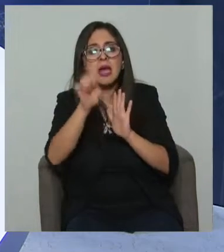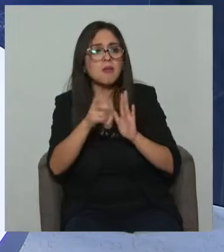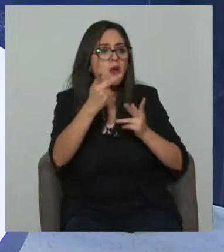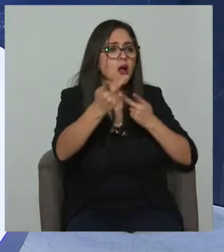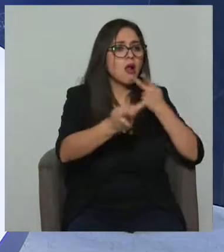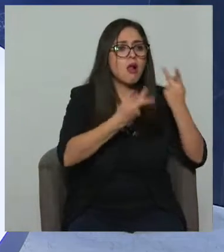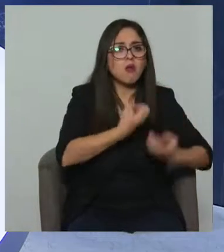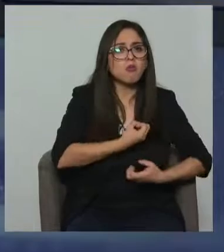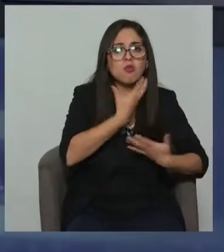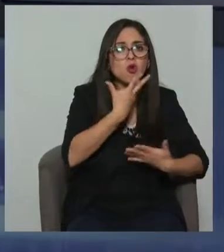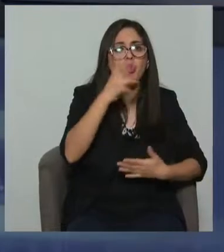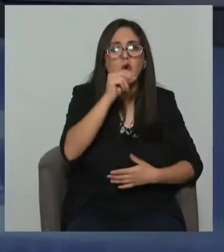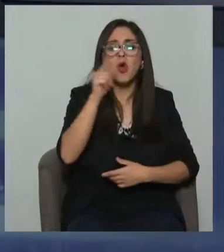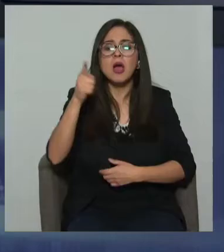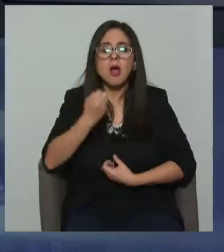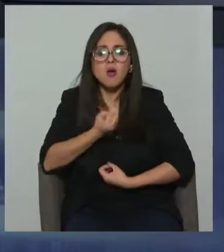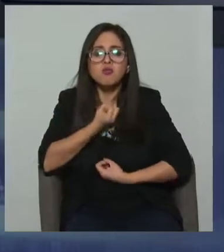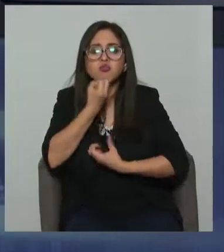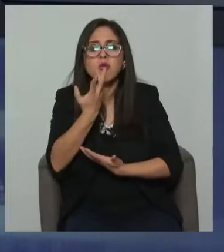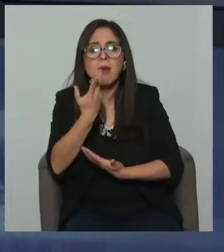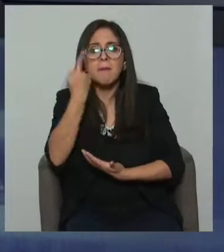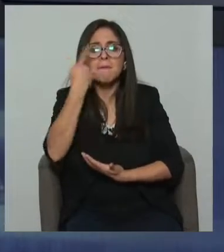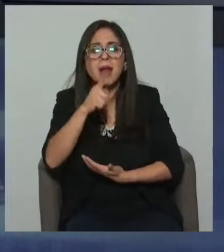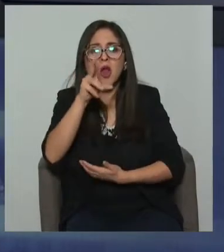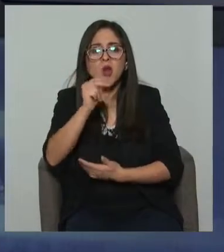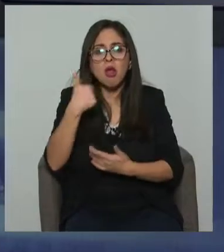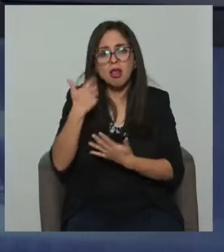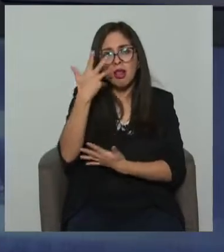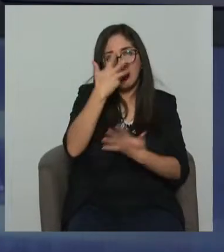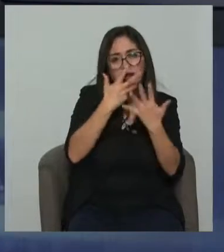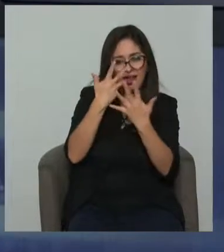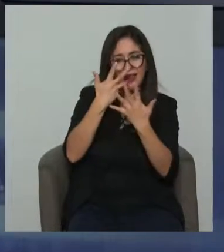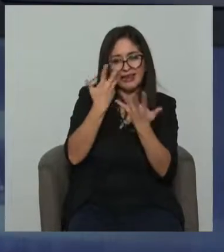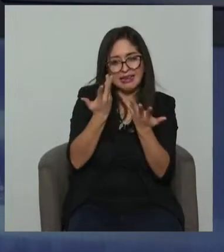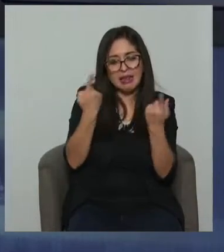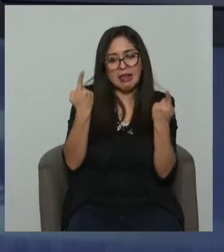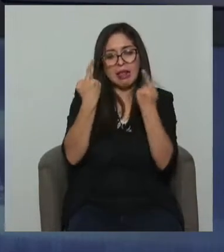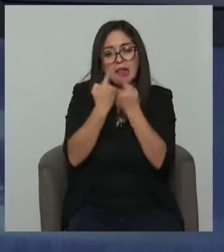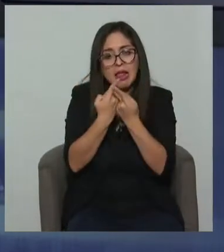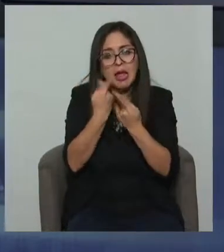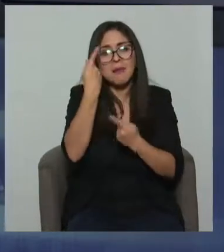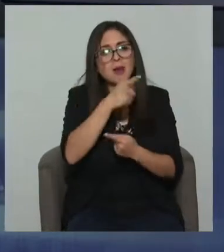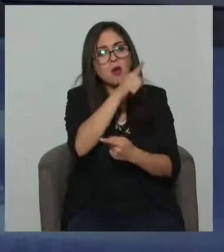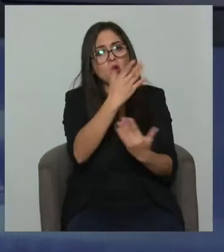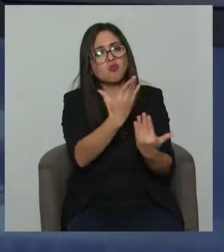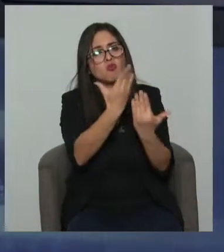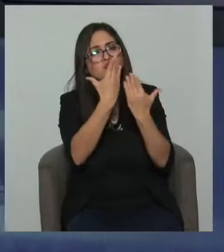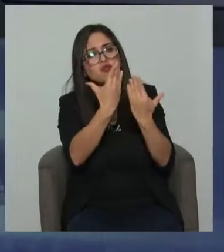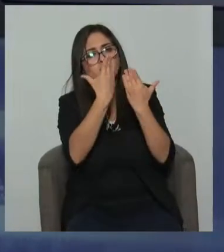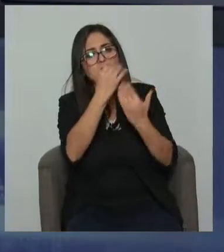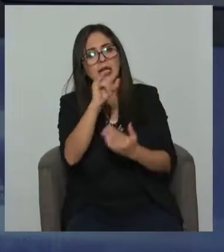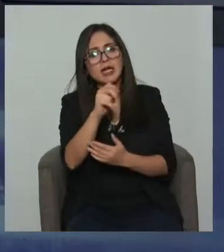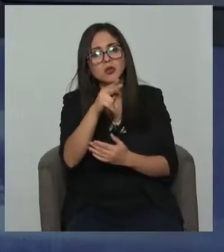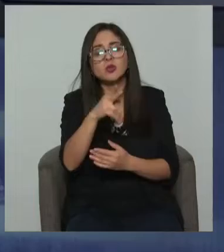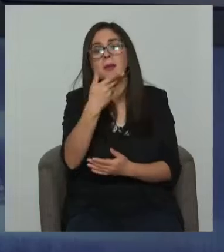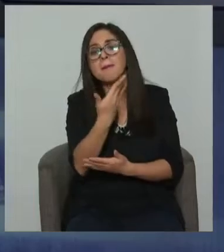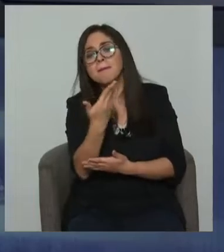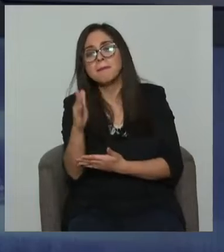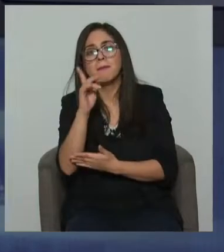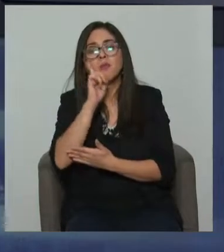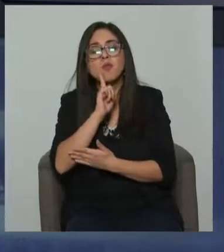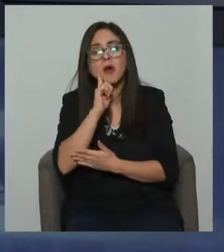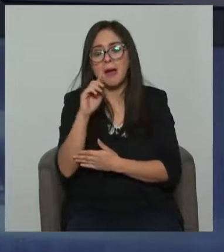hemos interpretado mal la enseñanza de nuestro Señor Jesús. Y bueno, Mari, que quiere ser